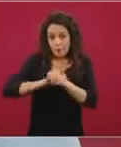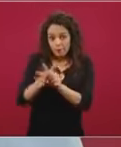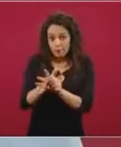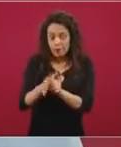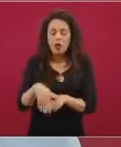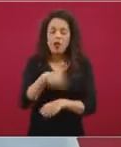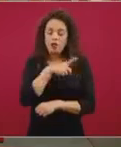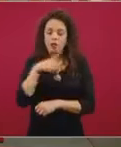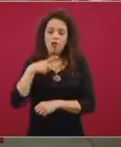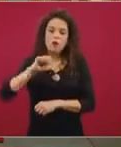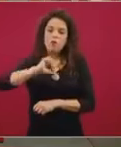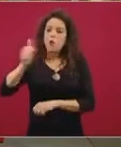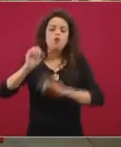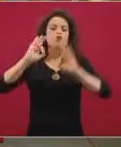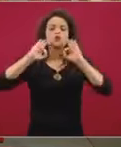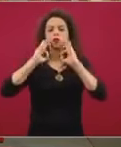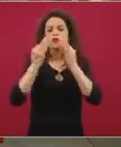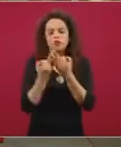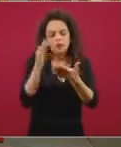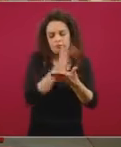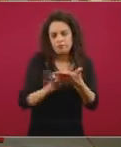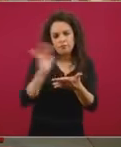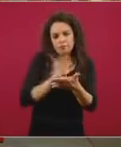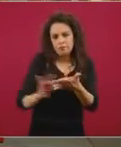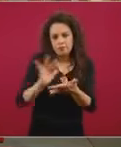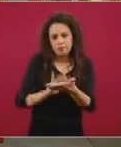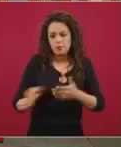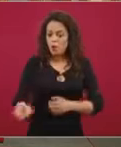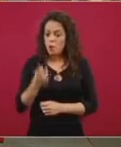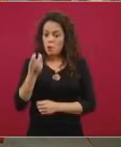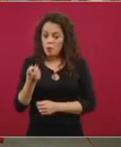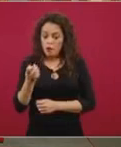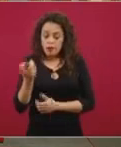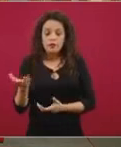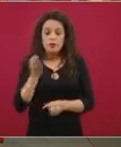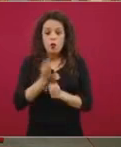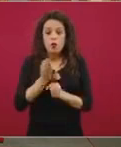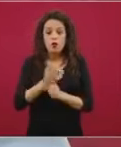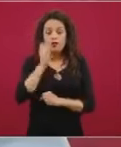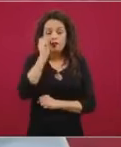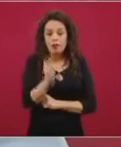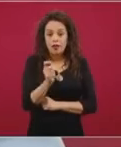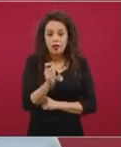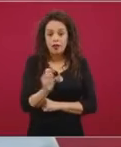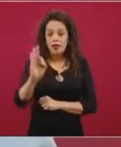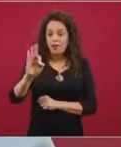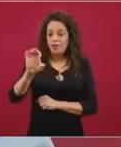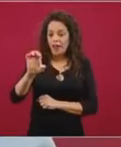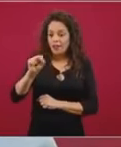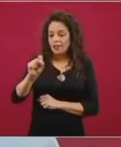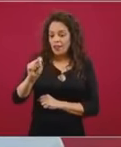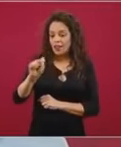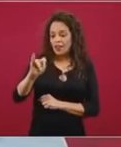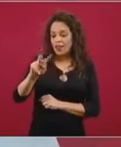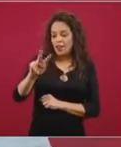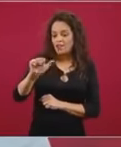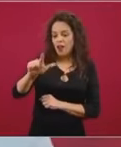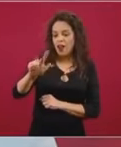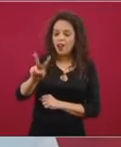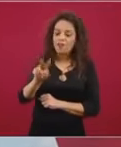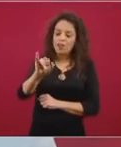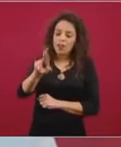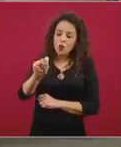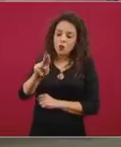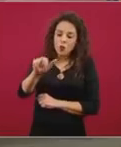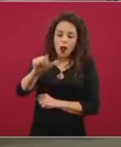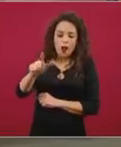modalidades. Por eso este festival virtual, porque la única manera que tenemos de demostrarle que hay un nuevo libro tal,